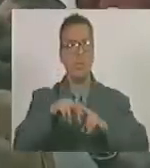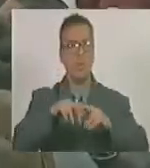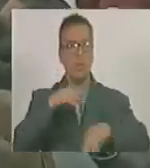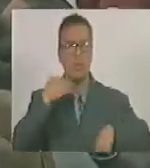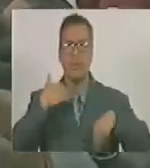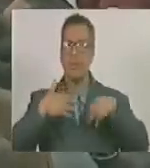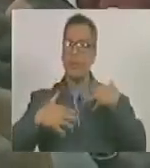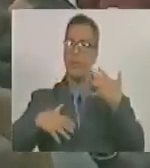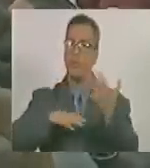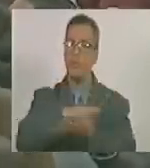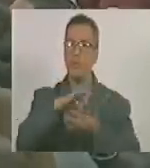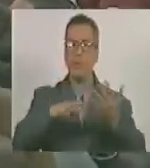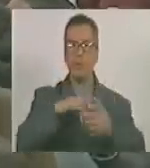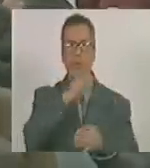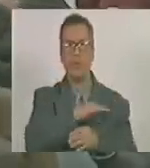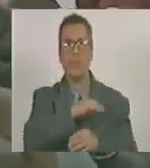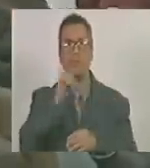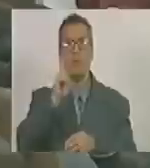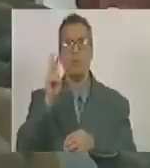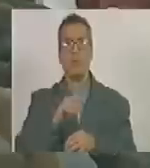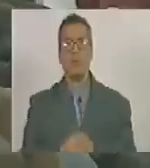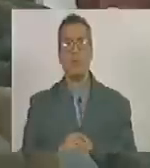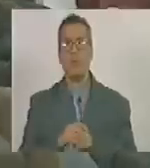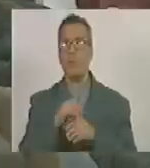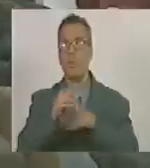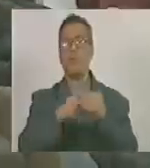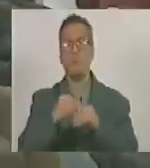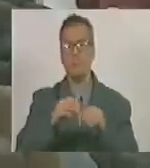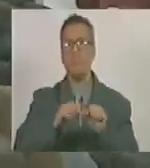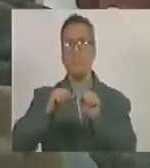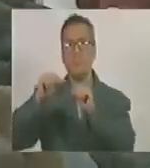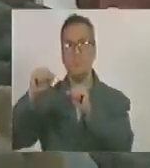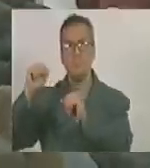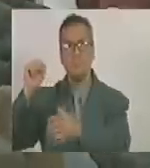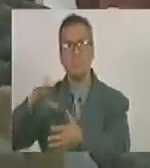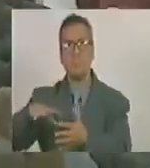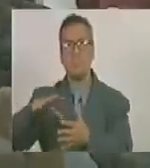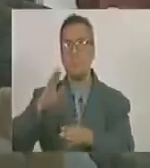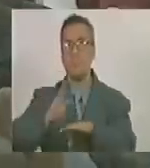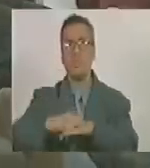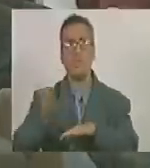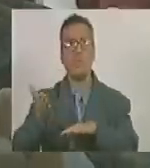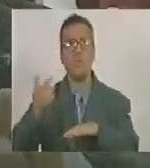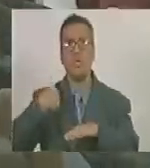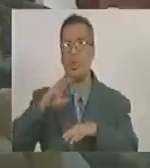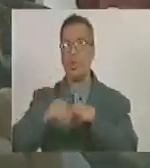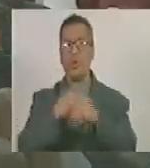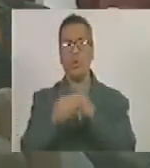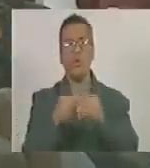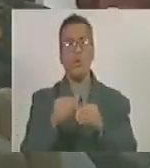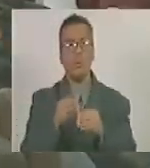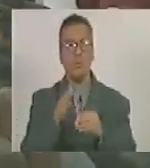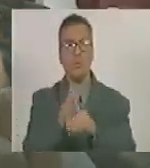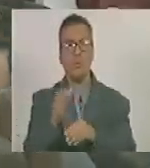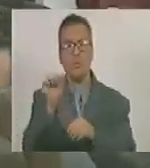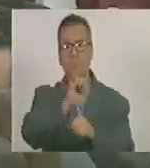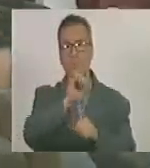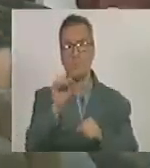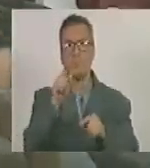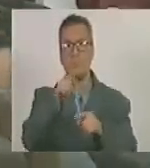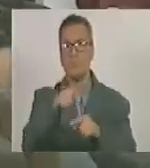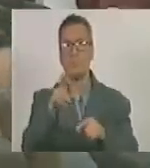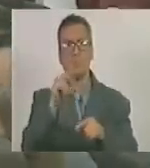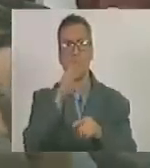crisis en la sociedad venezolana. Lo han botado porque no tienen forma de desplazarlo hacia